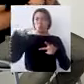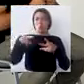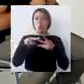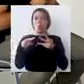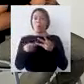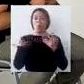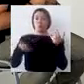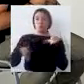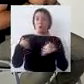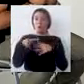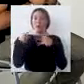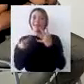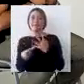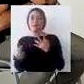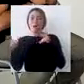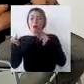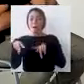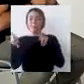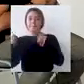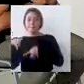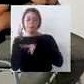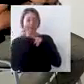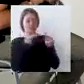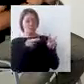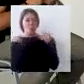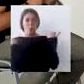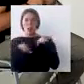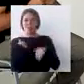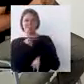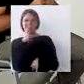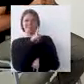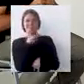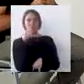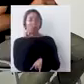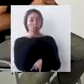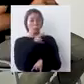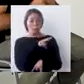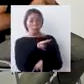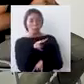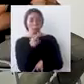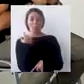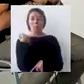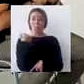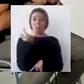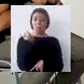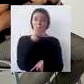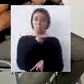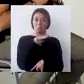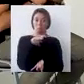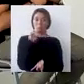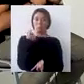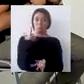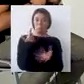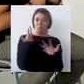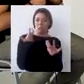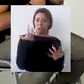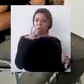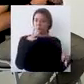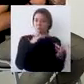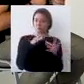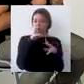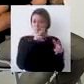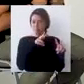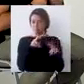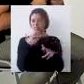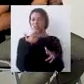hay espectadores, porque hay personas que no quieren jugar, pero quieren entrar a ver cómo juegan. Quieren ir a conectarse y decir, bueno,